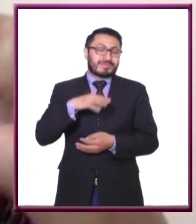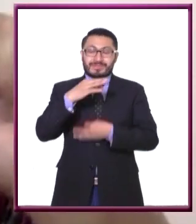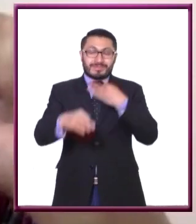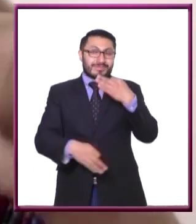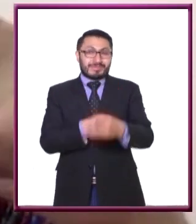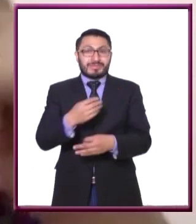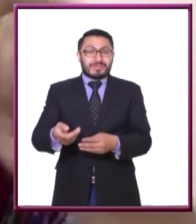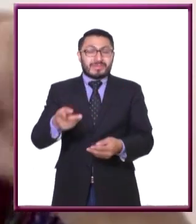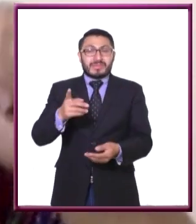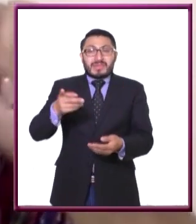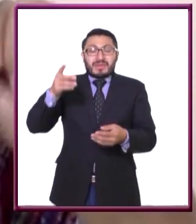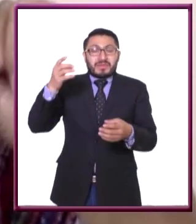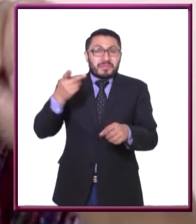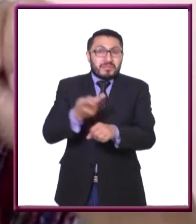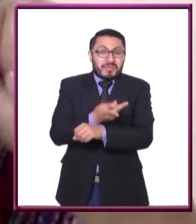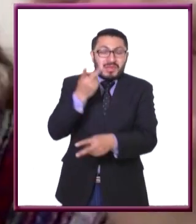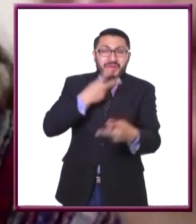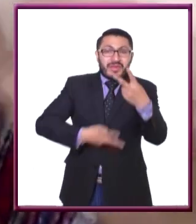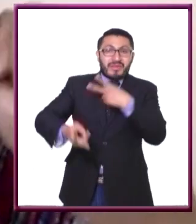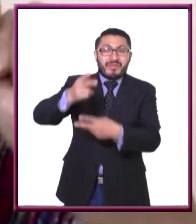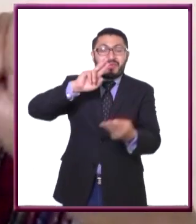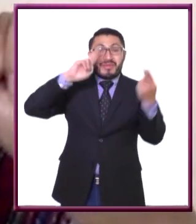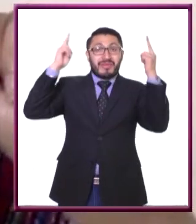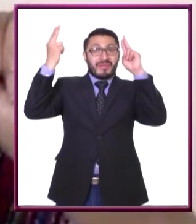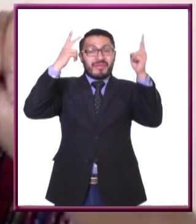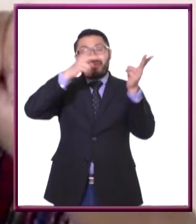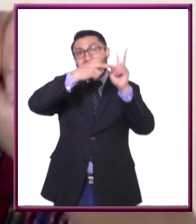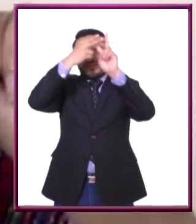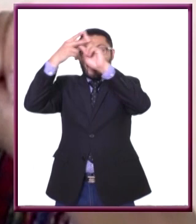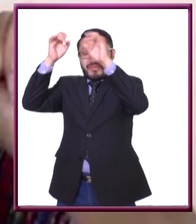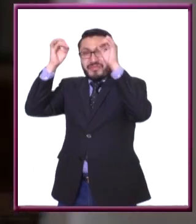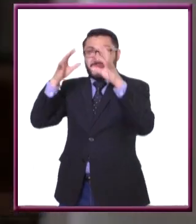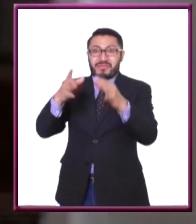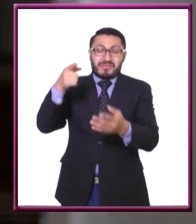todo lo demás viene de las estrellas y del origen del universo.